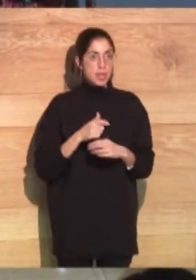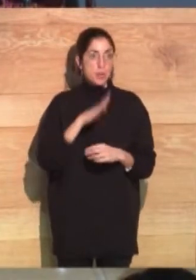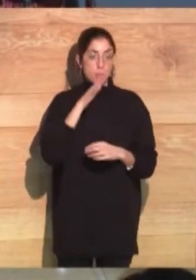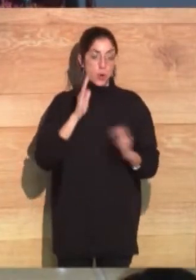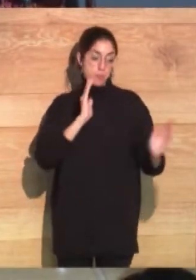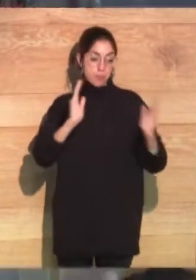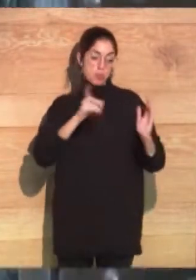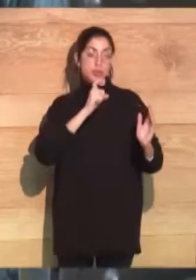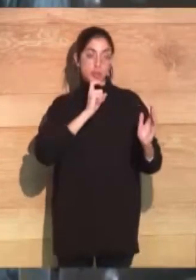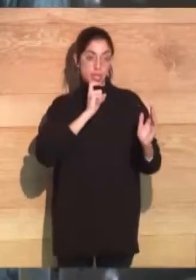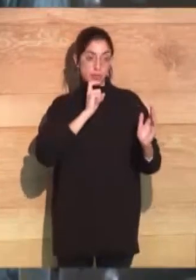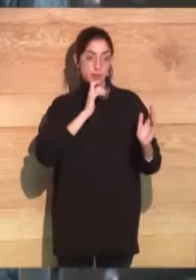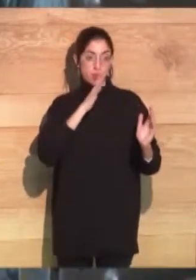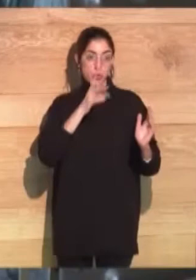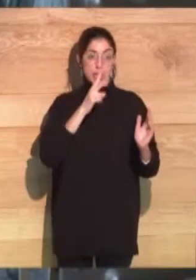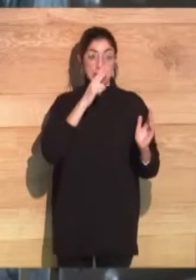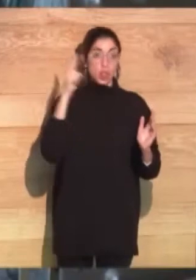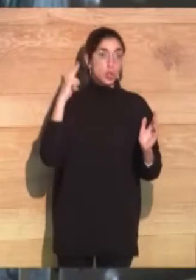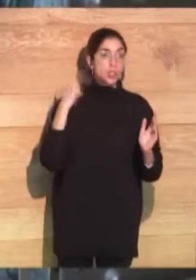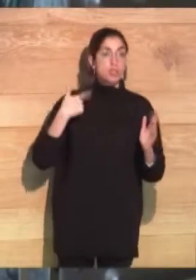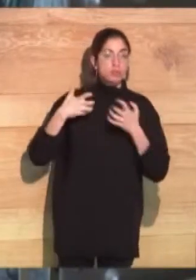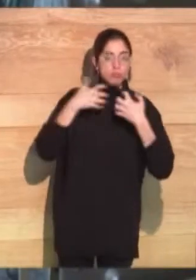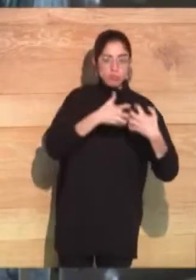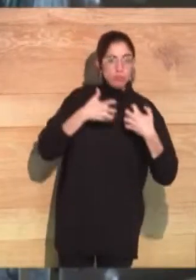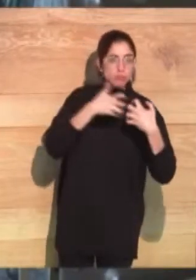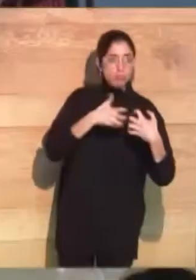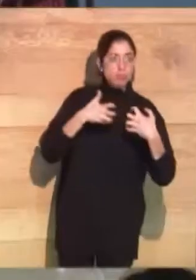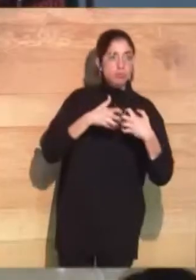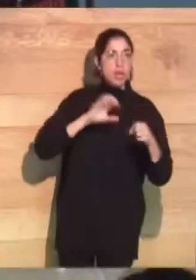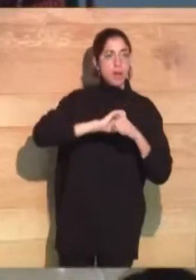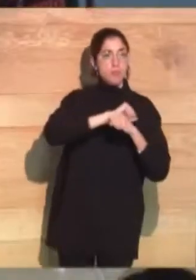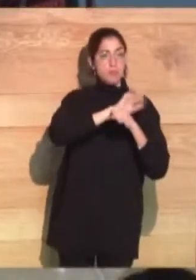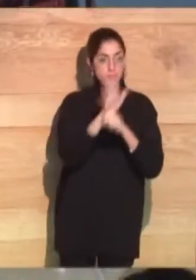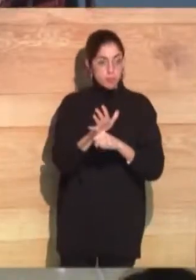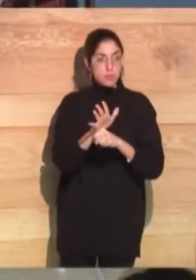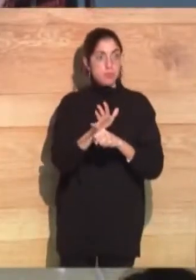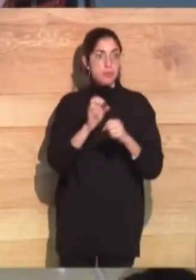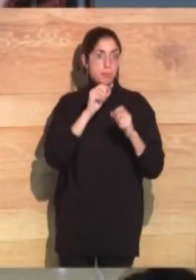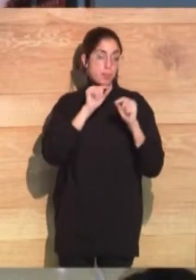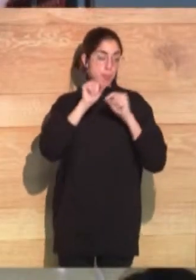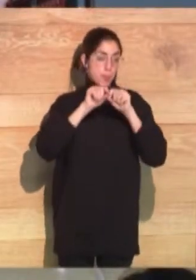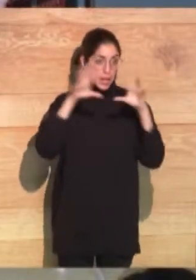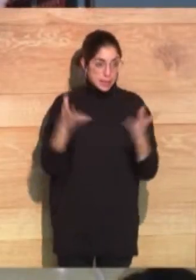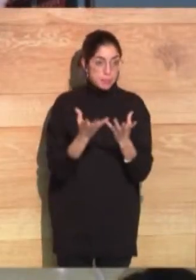difíciles, porque llevamos 2 años luchando contra una pandemia que todavía no hemos